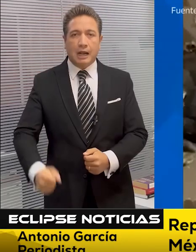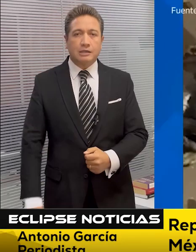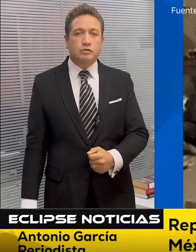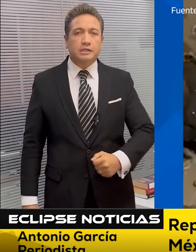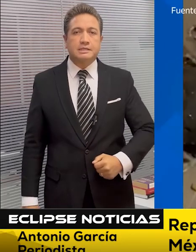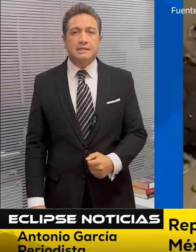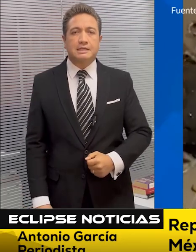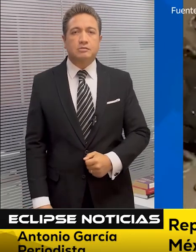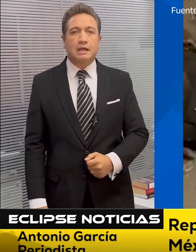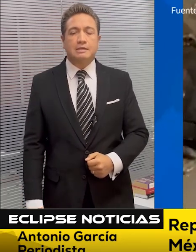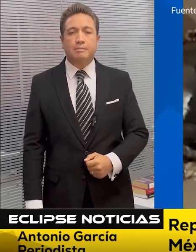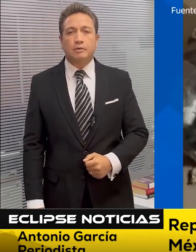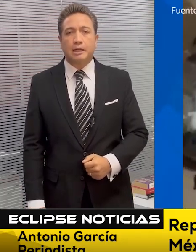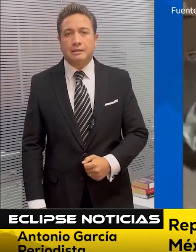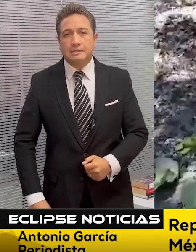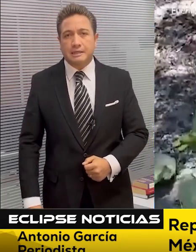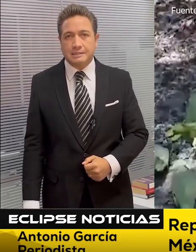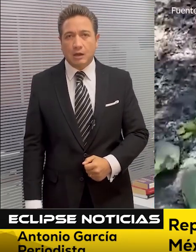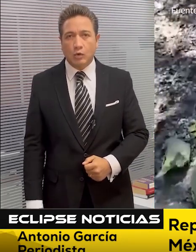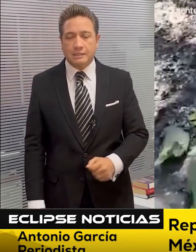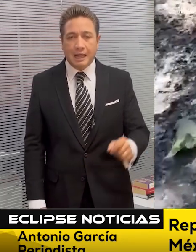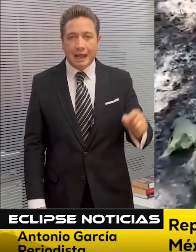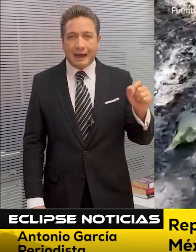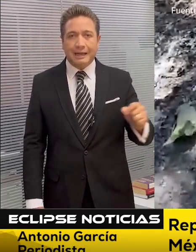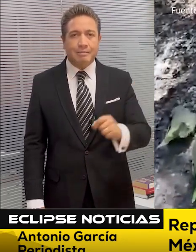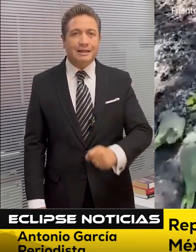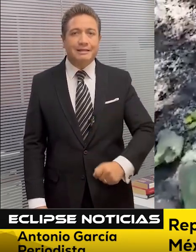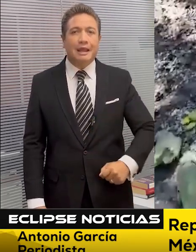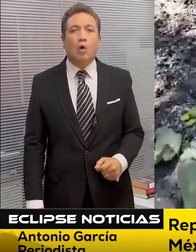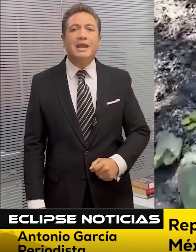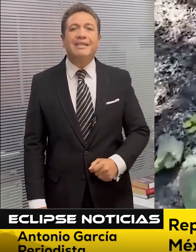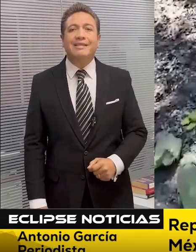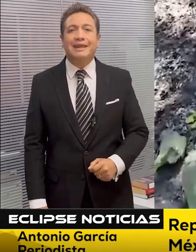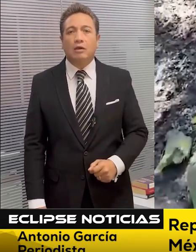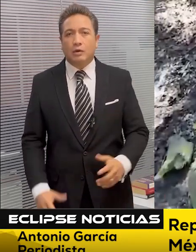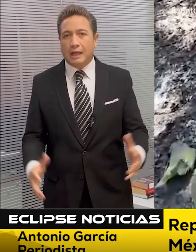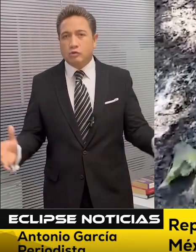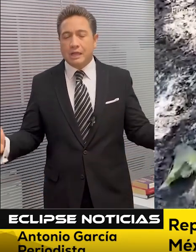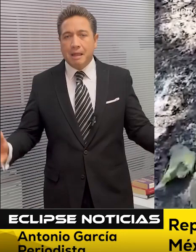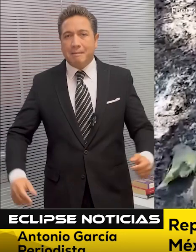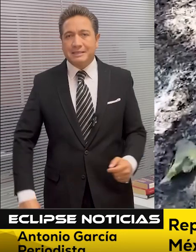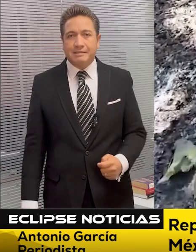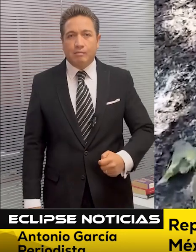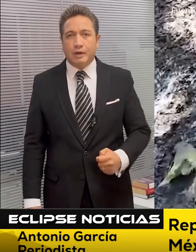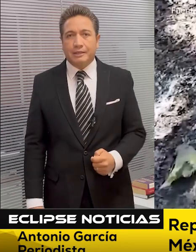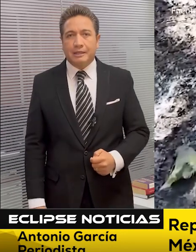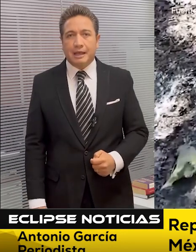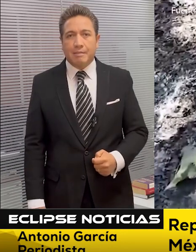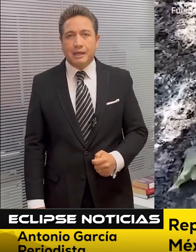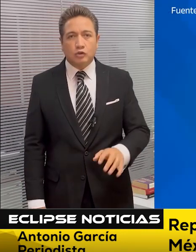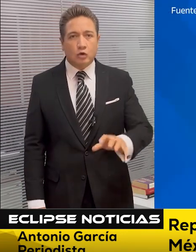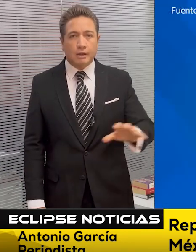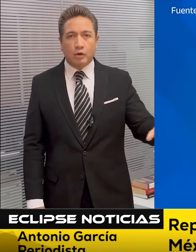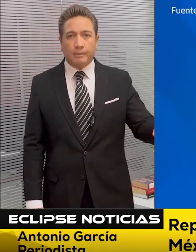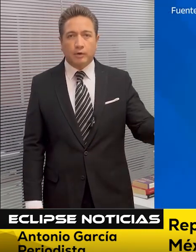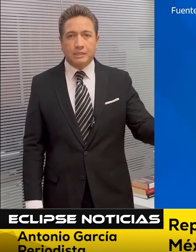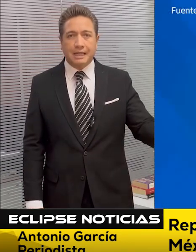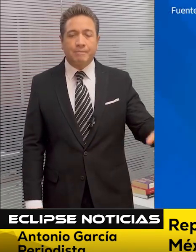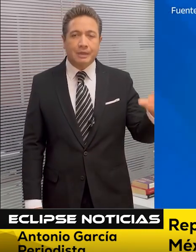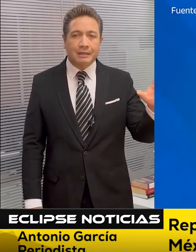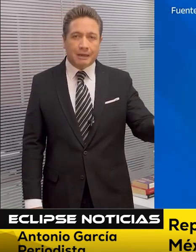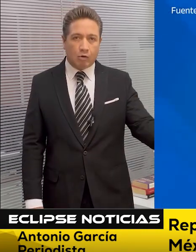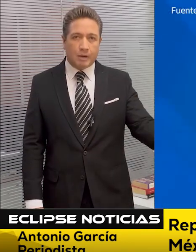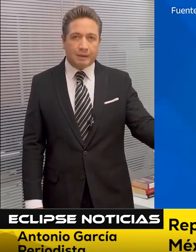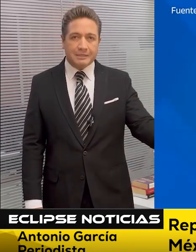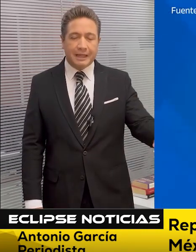Vamos ahora a las noticias nacionales importantes en este lunes. Alarmante oleada de calor causa masiva muerte de animales, con mayor reportes